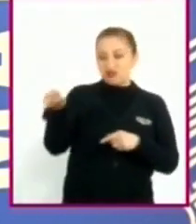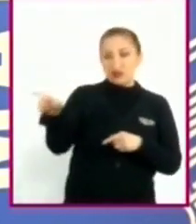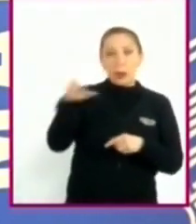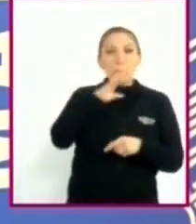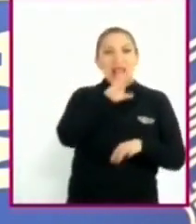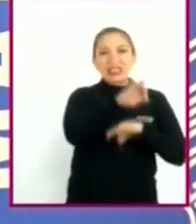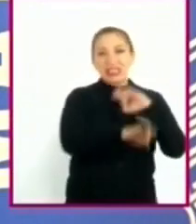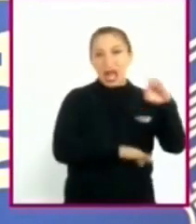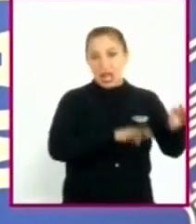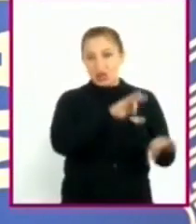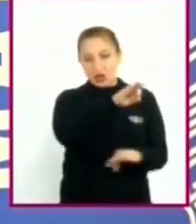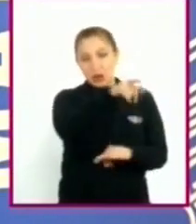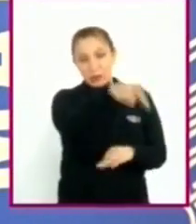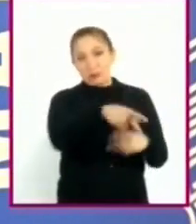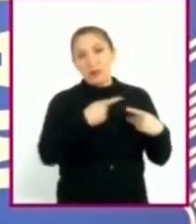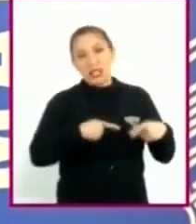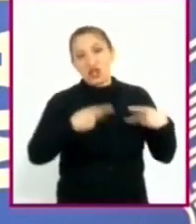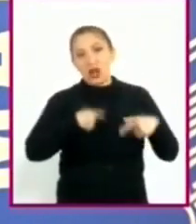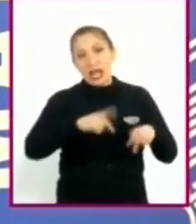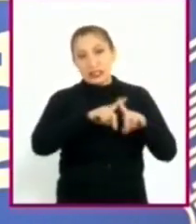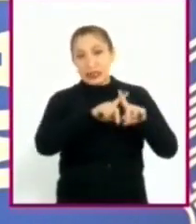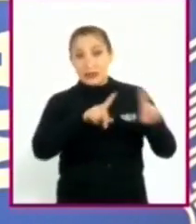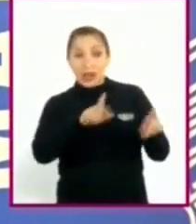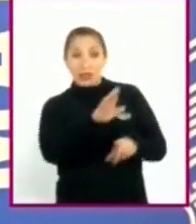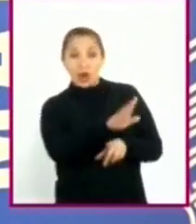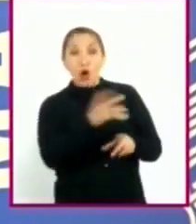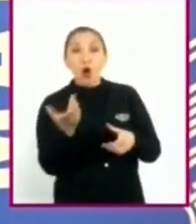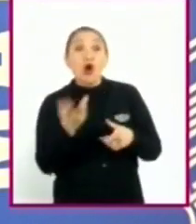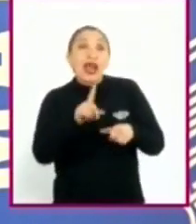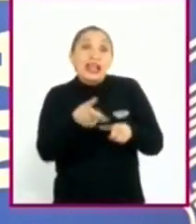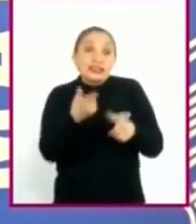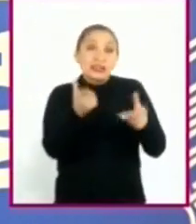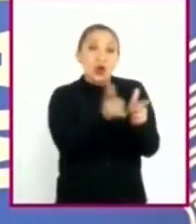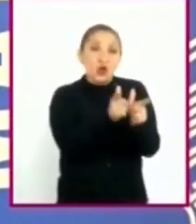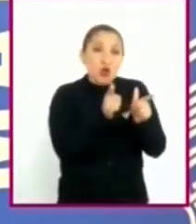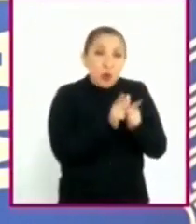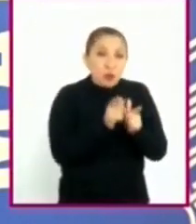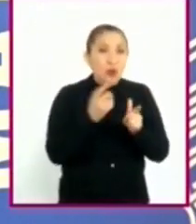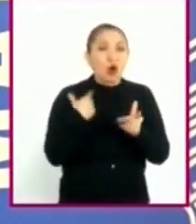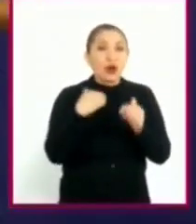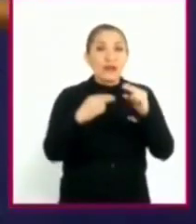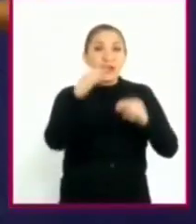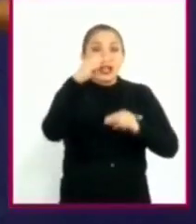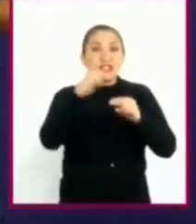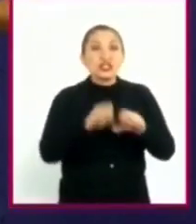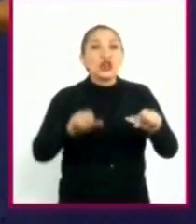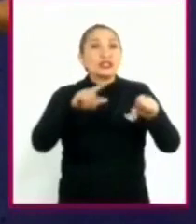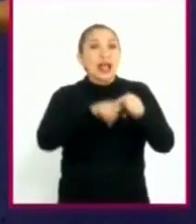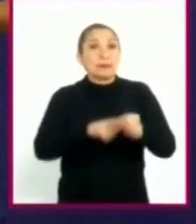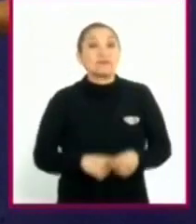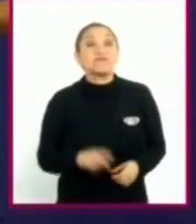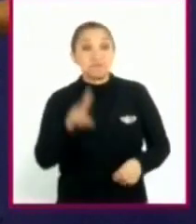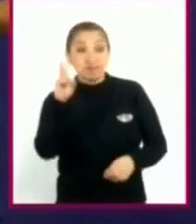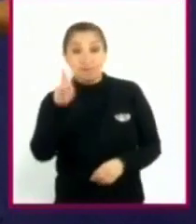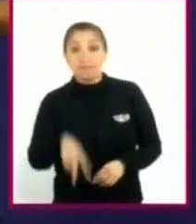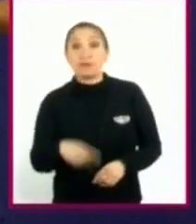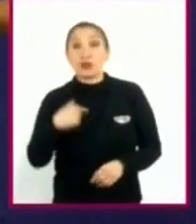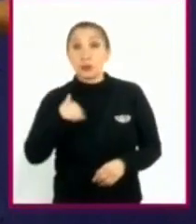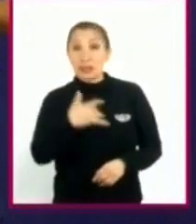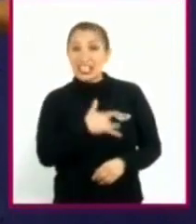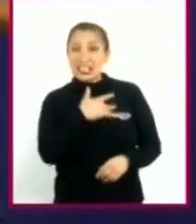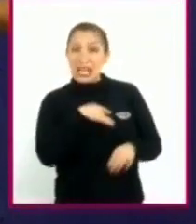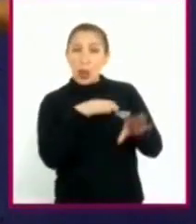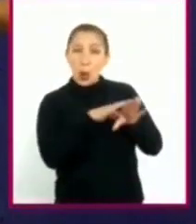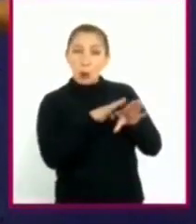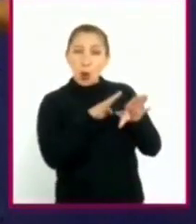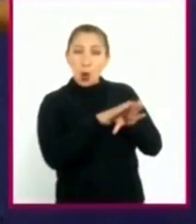los malos tratos que reciben quienes son diferentes o pertenecen a otro estrato social. Eso es muy cierto. Yo me sentí un